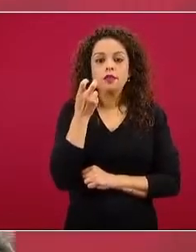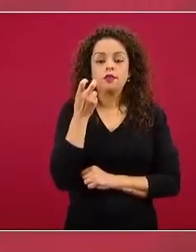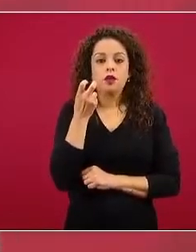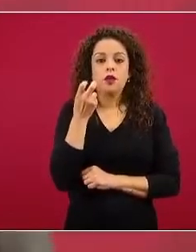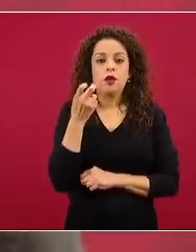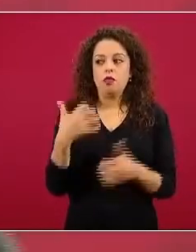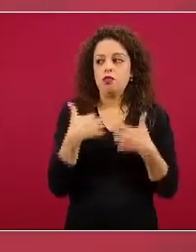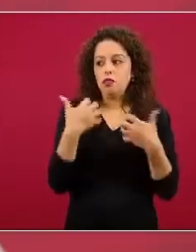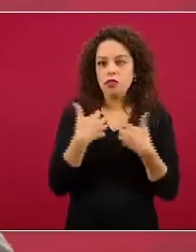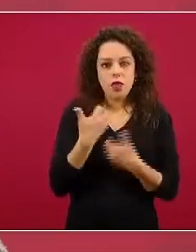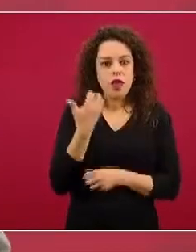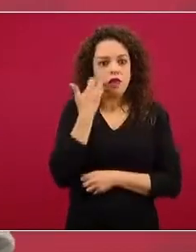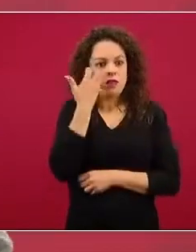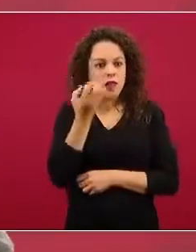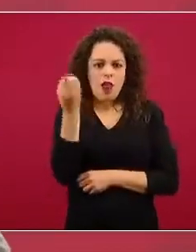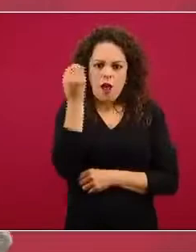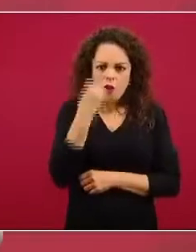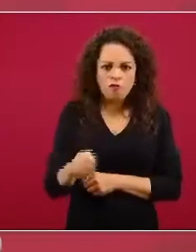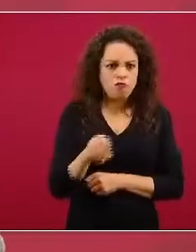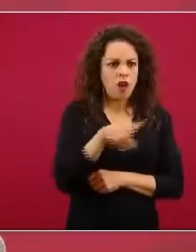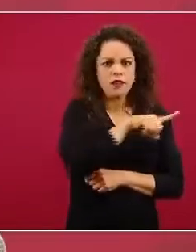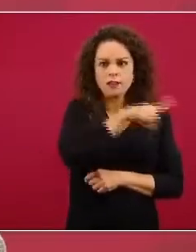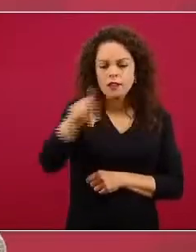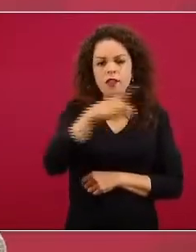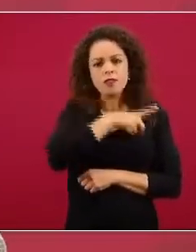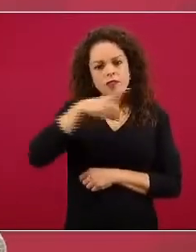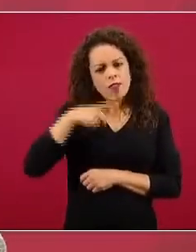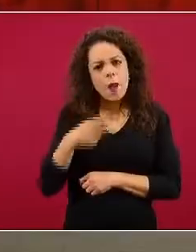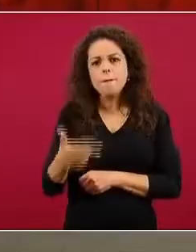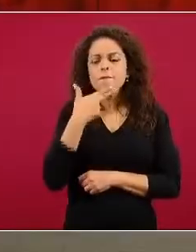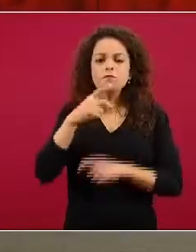los demás, no vaya a ser que me contagien a mí.